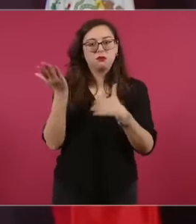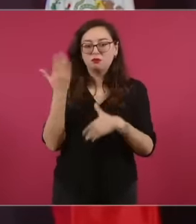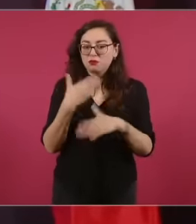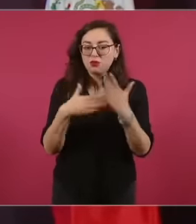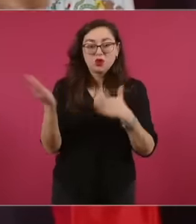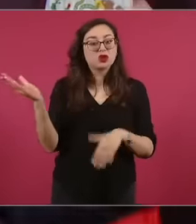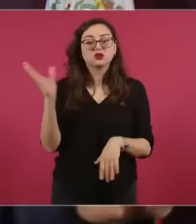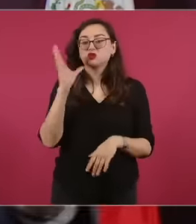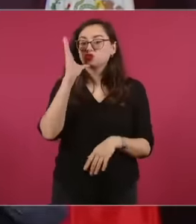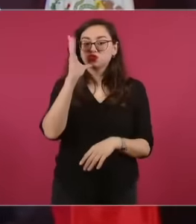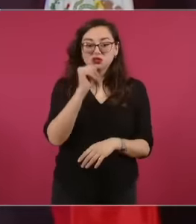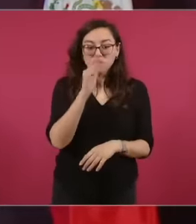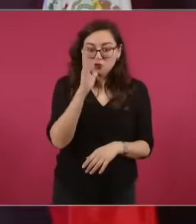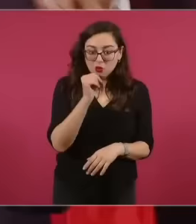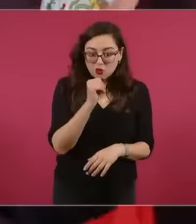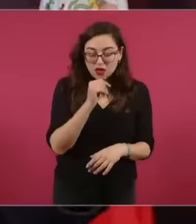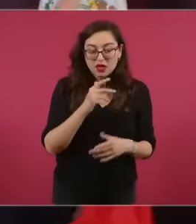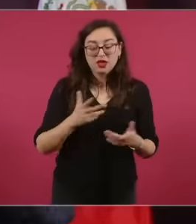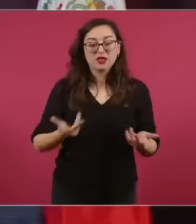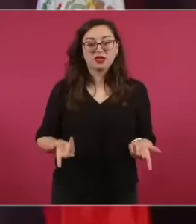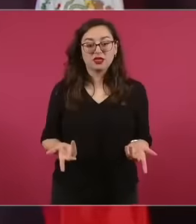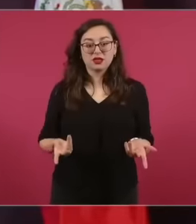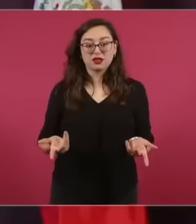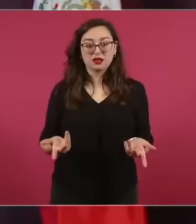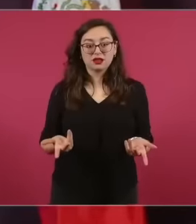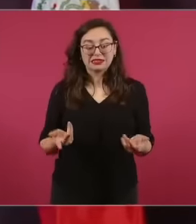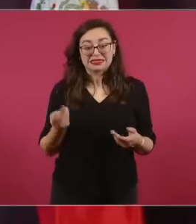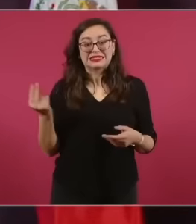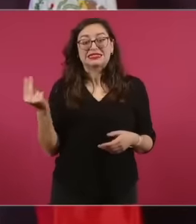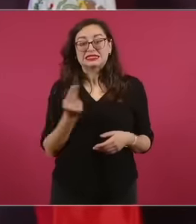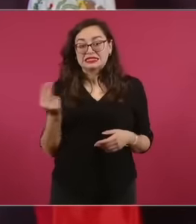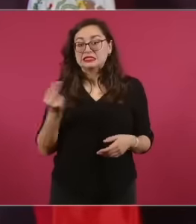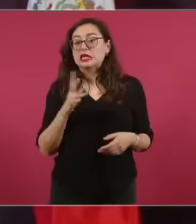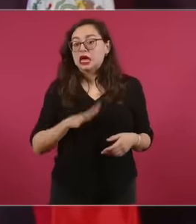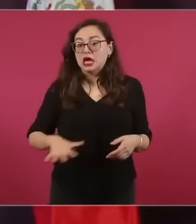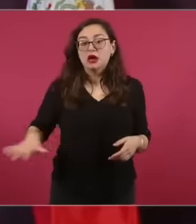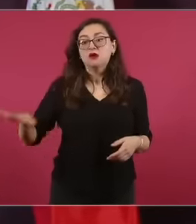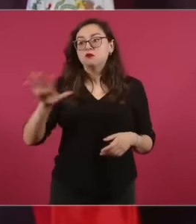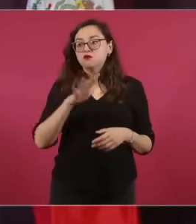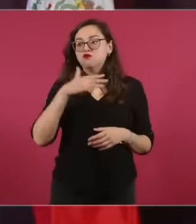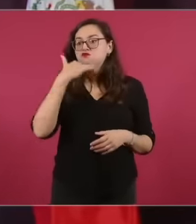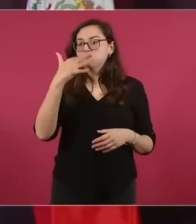Y desde luego el que se viva con justicia y paz.